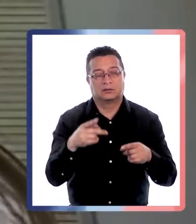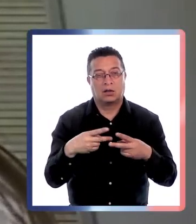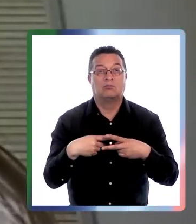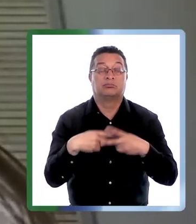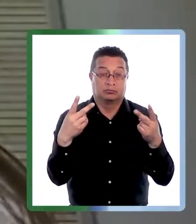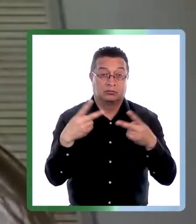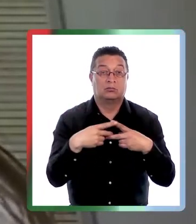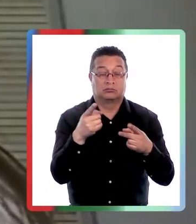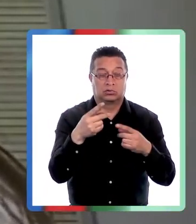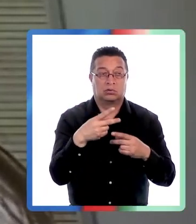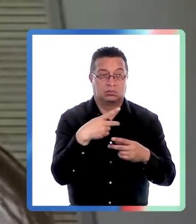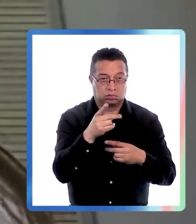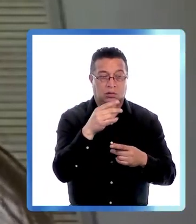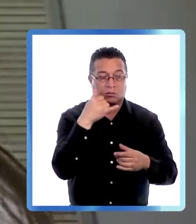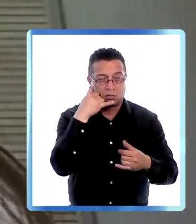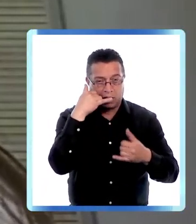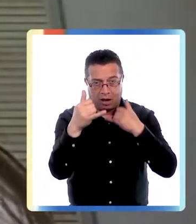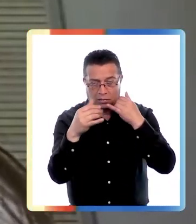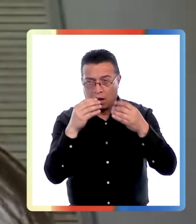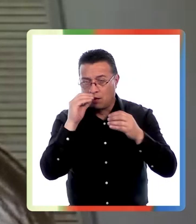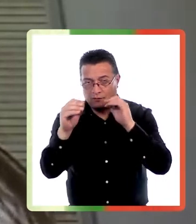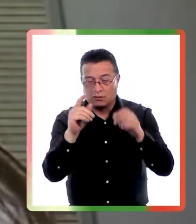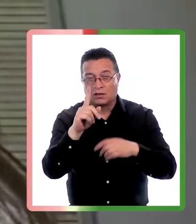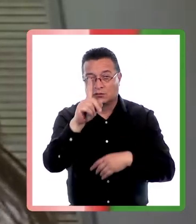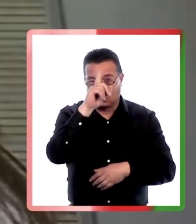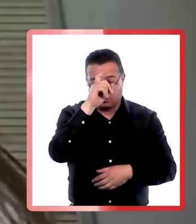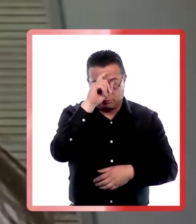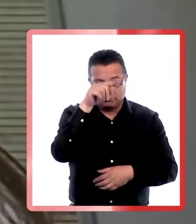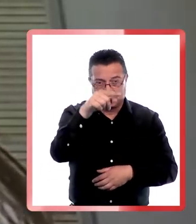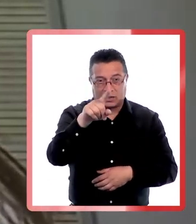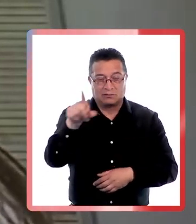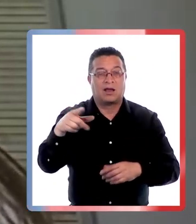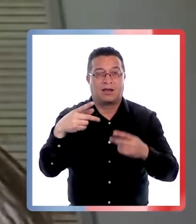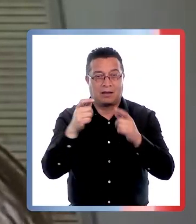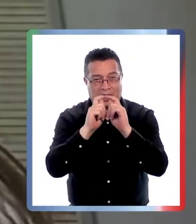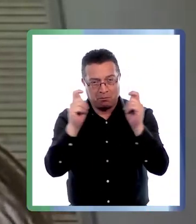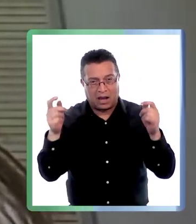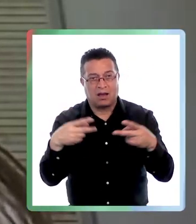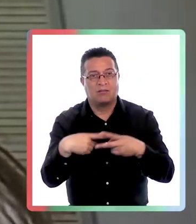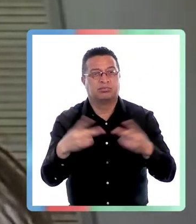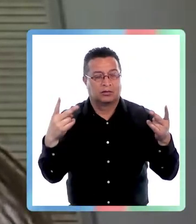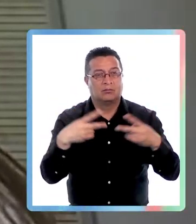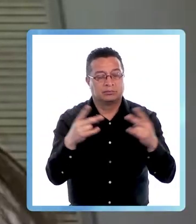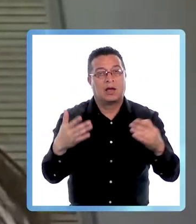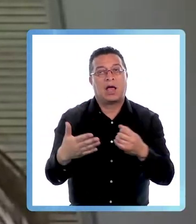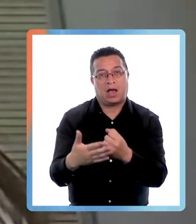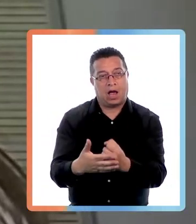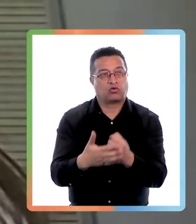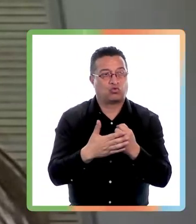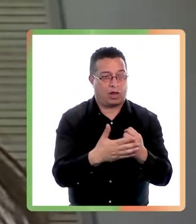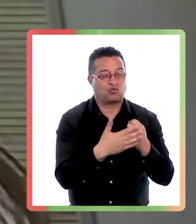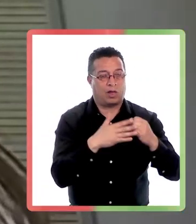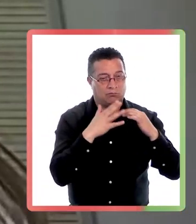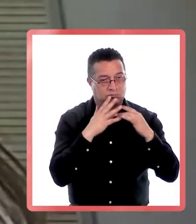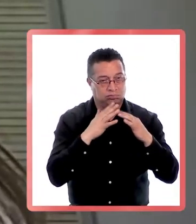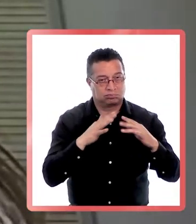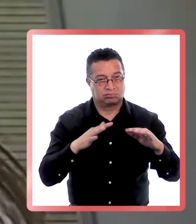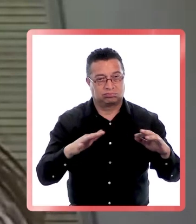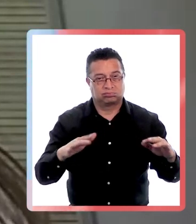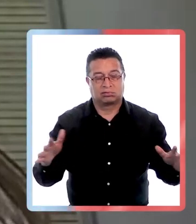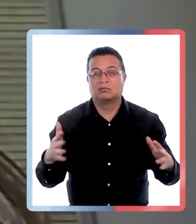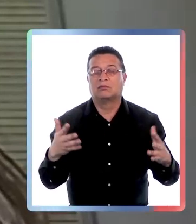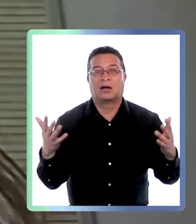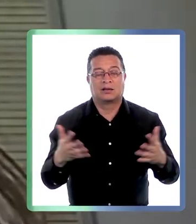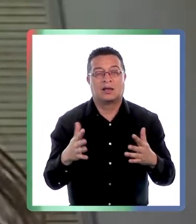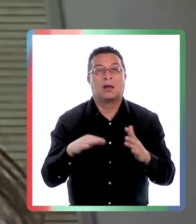visibilizar casos, de hacer llamados, de que las clínicas tengan campaña, es un poco un empujoncito para que